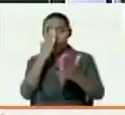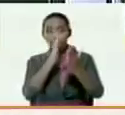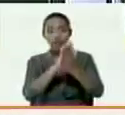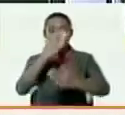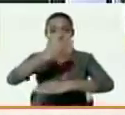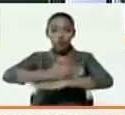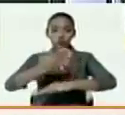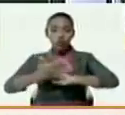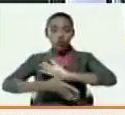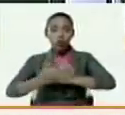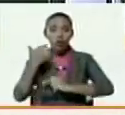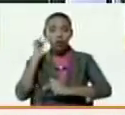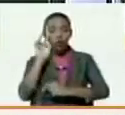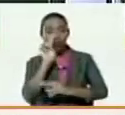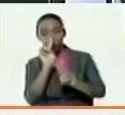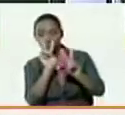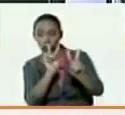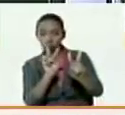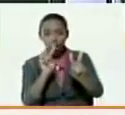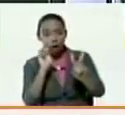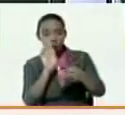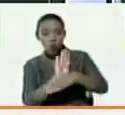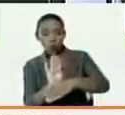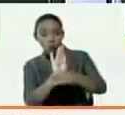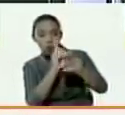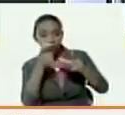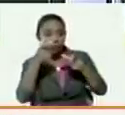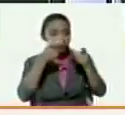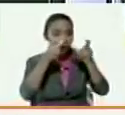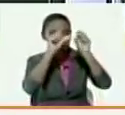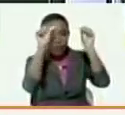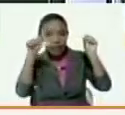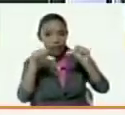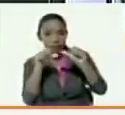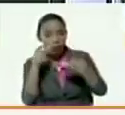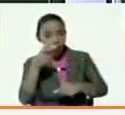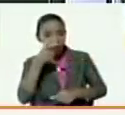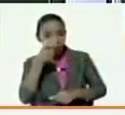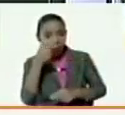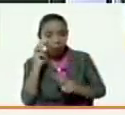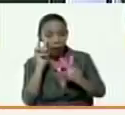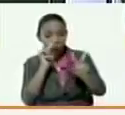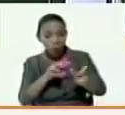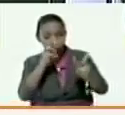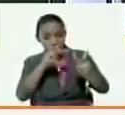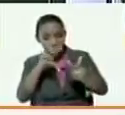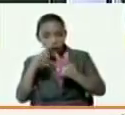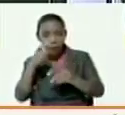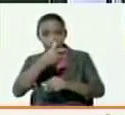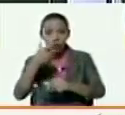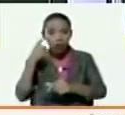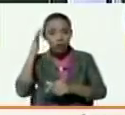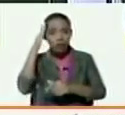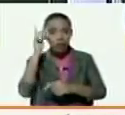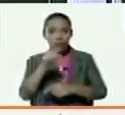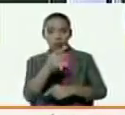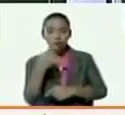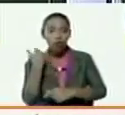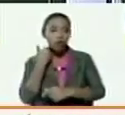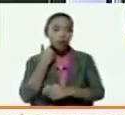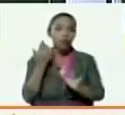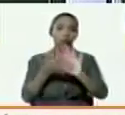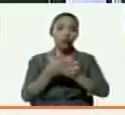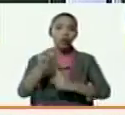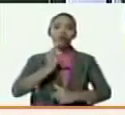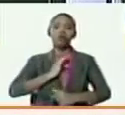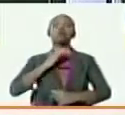a tener una ampliación del sistema de vigilancia epidemiológica a diferentes puntos del país. Igualmente, queremos